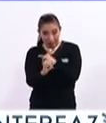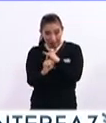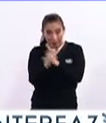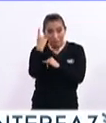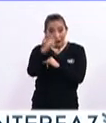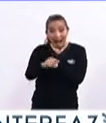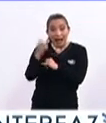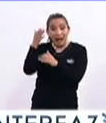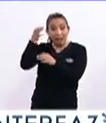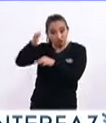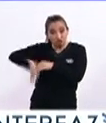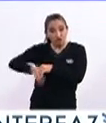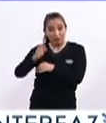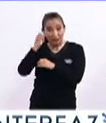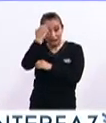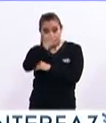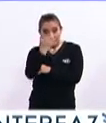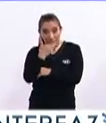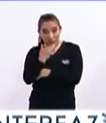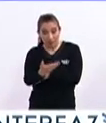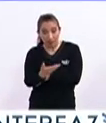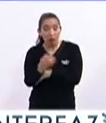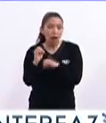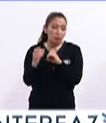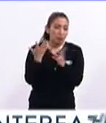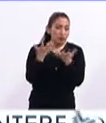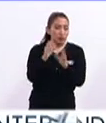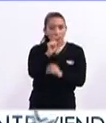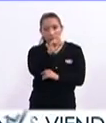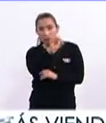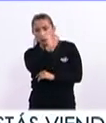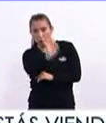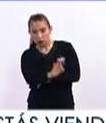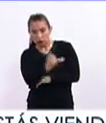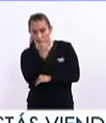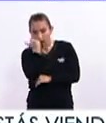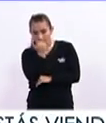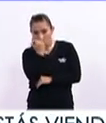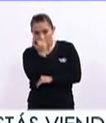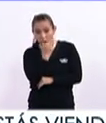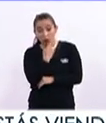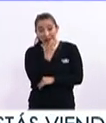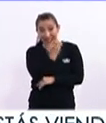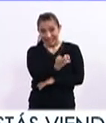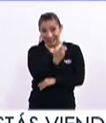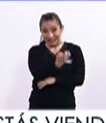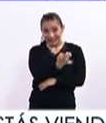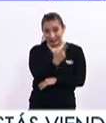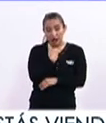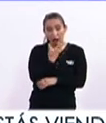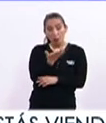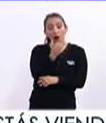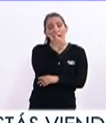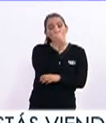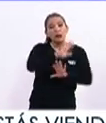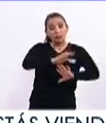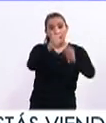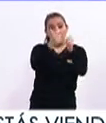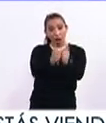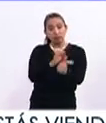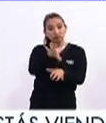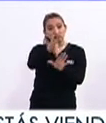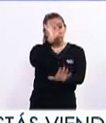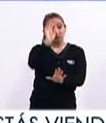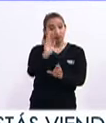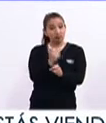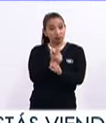de admisión. Lo que sí les puedo comentar es que más o menos el 20% de los alumnos que utilizan la herramienta son alumnos que se han quedado en la